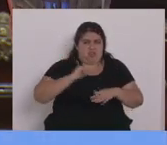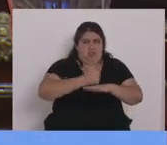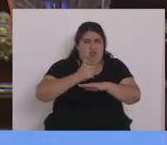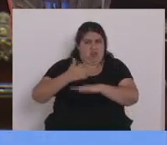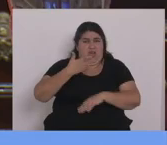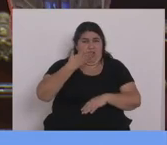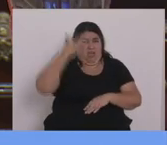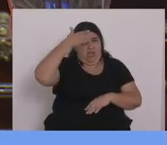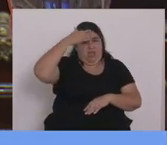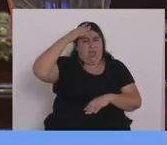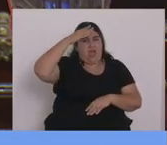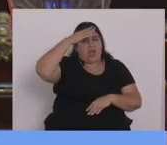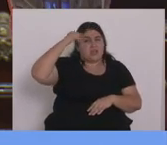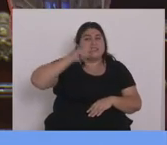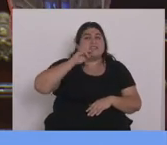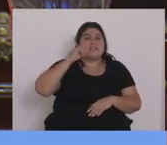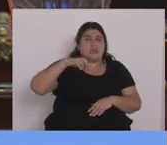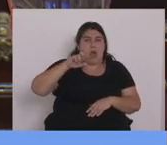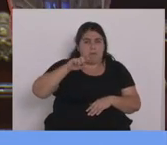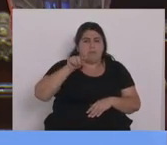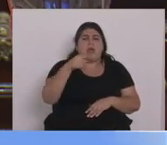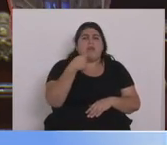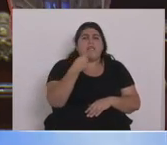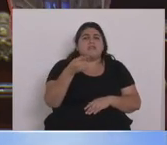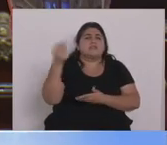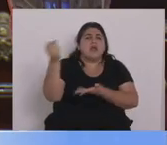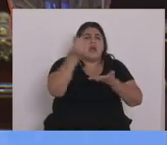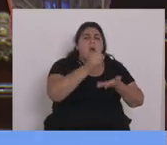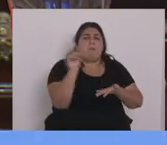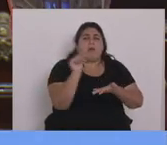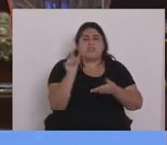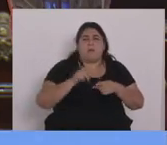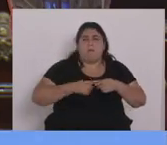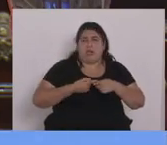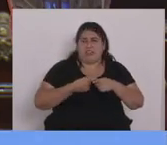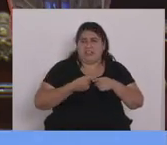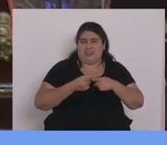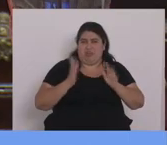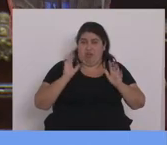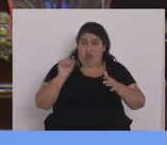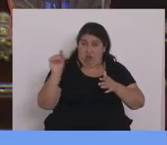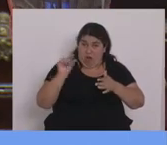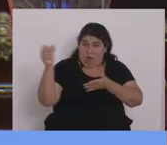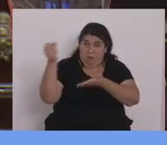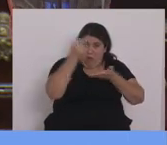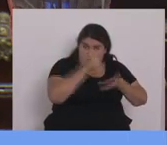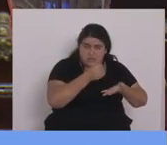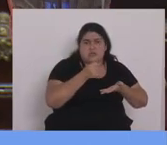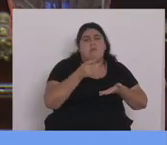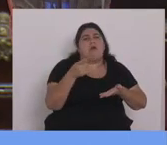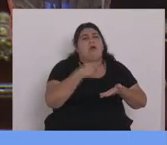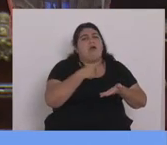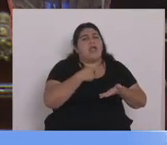Trump, han reconocido que fue un préstamo político, que el objetivo de este préstamo era lograr la reelección de Mauricio